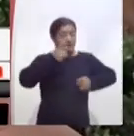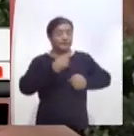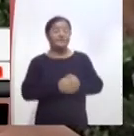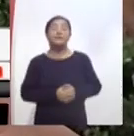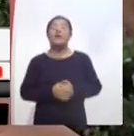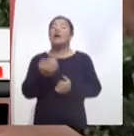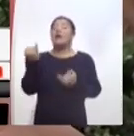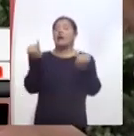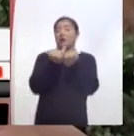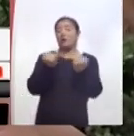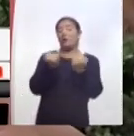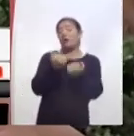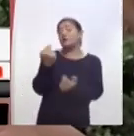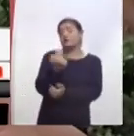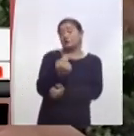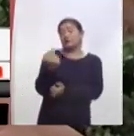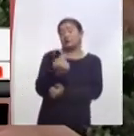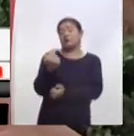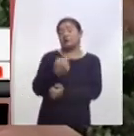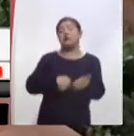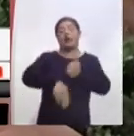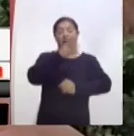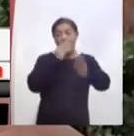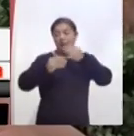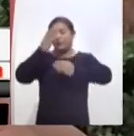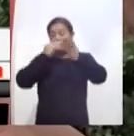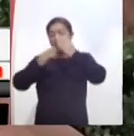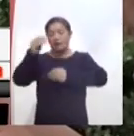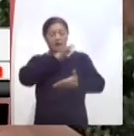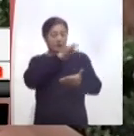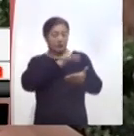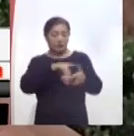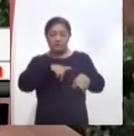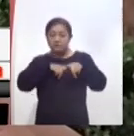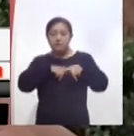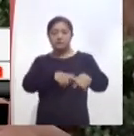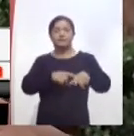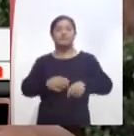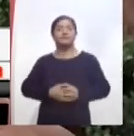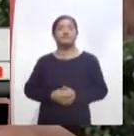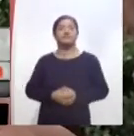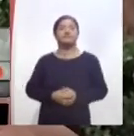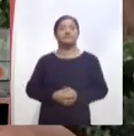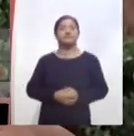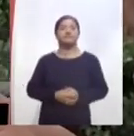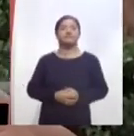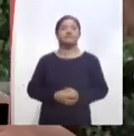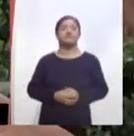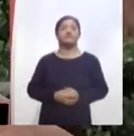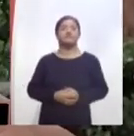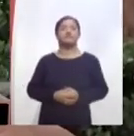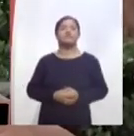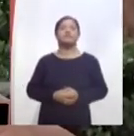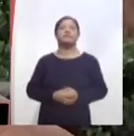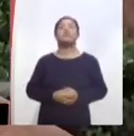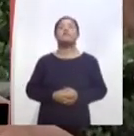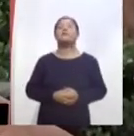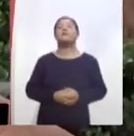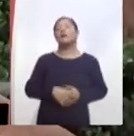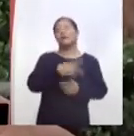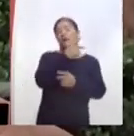seguir en este aprendizaje de la lectura. Así que Pandemia Literaria está haciendo una primera etapa